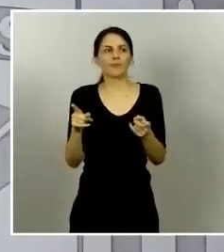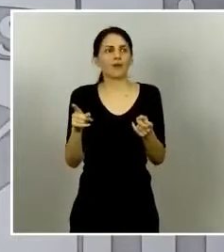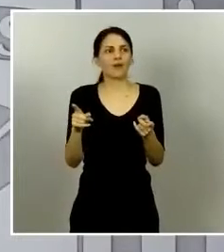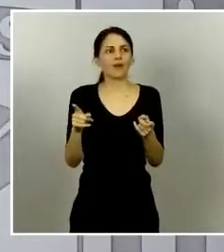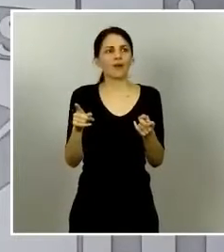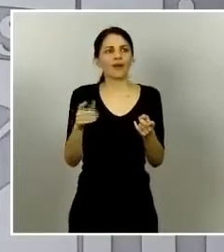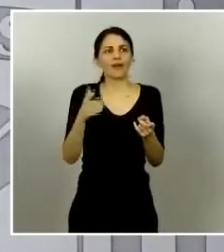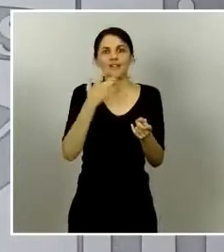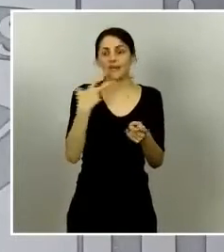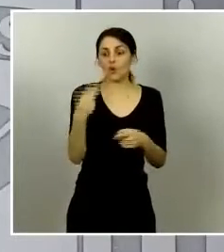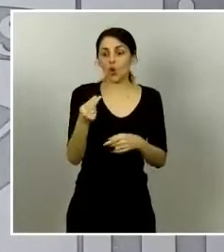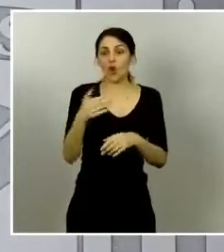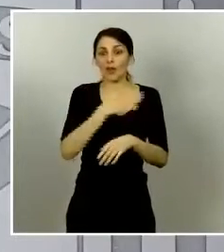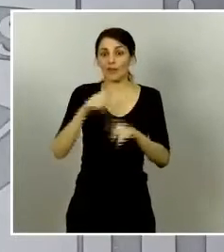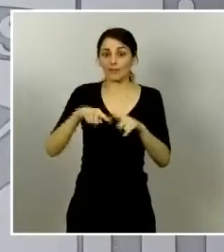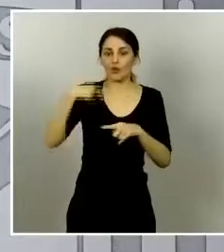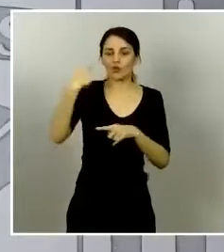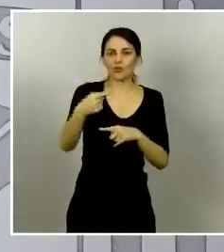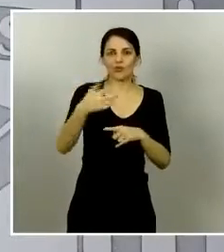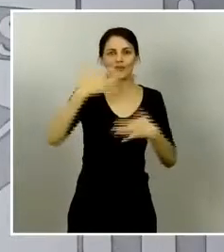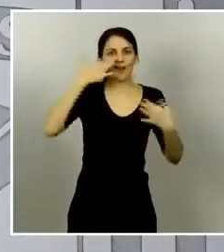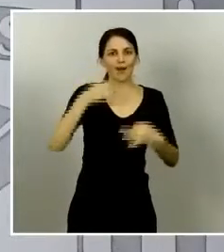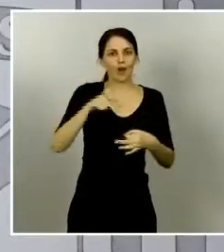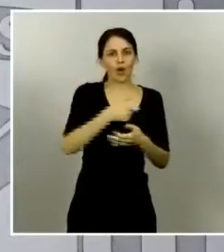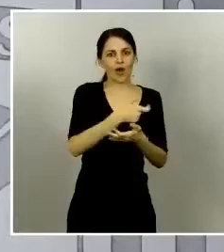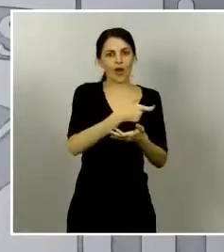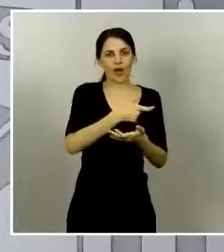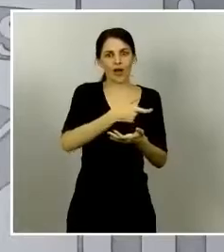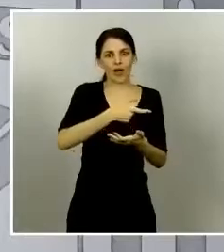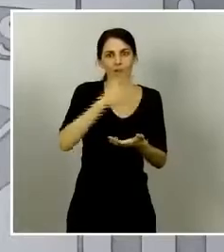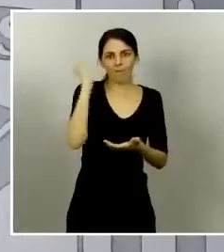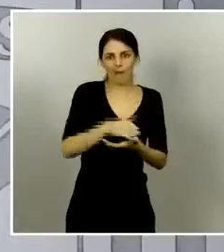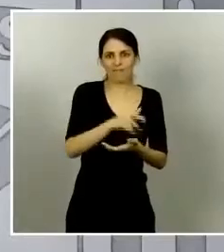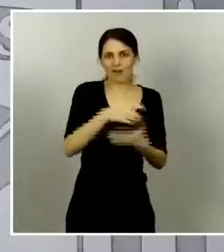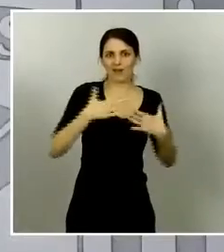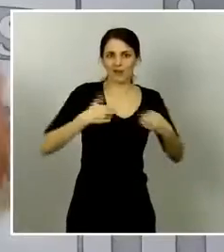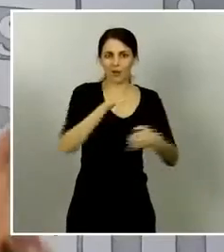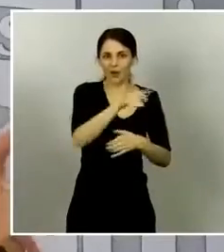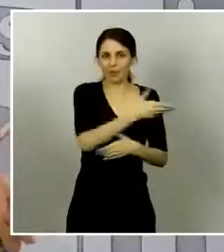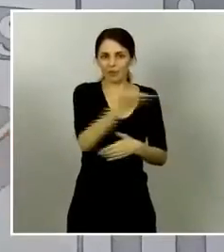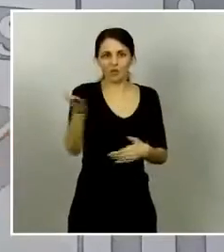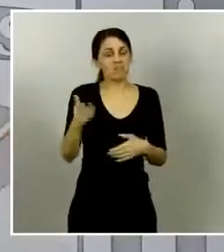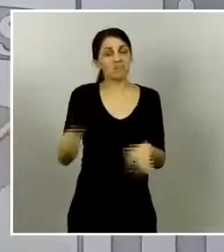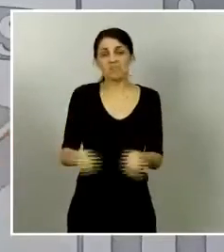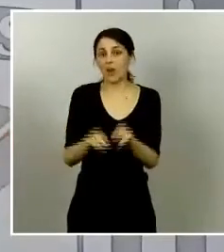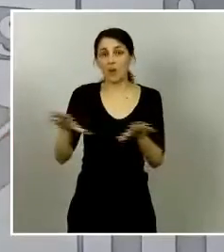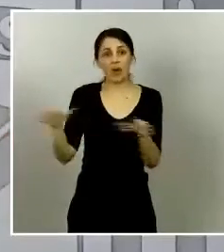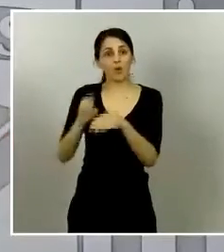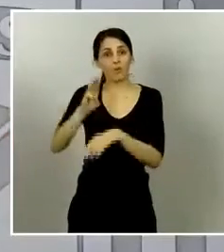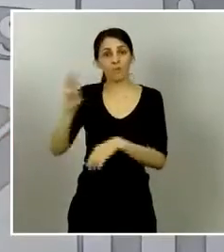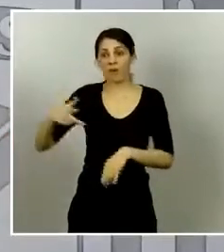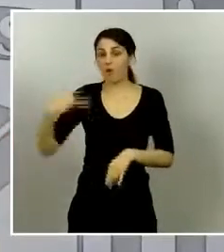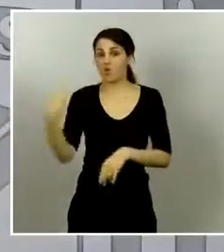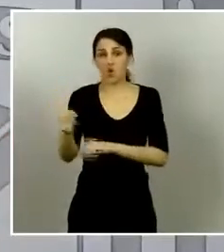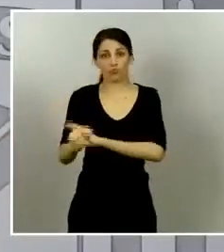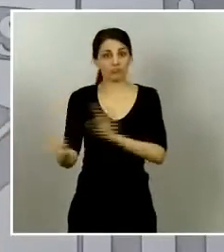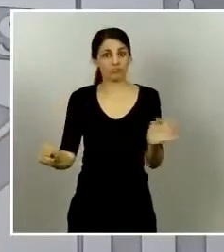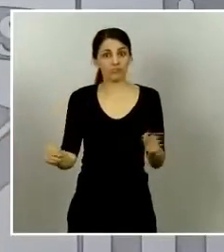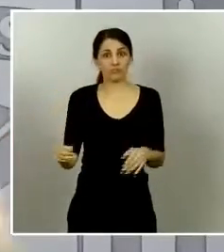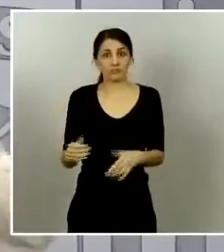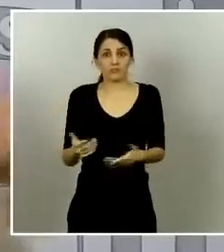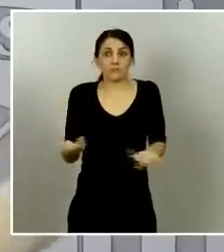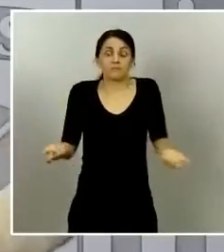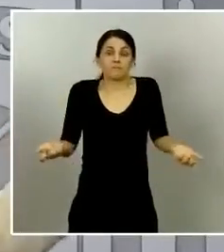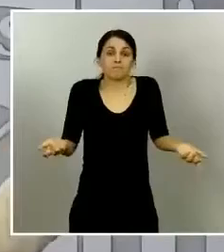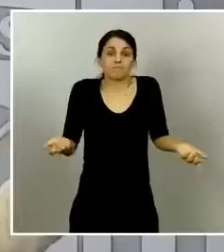incluso aunque ese no sea un elemento que ponga en riesgo la salud de los ciudadanos, porque es evidente que si el estado de alarma